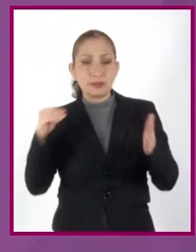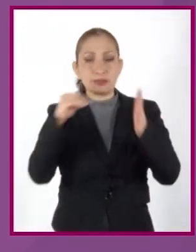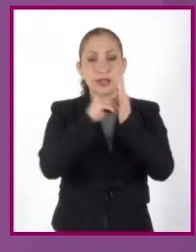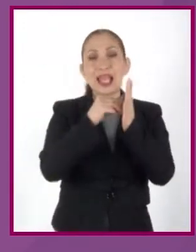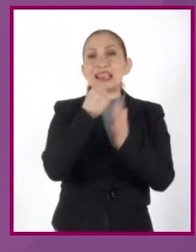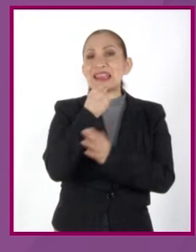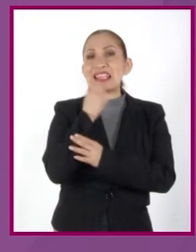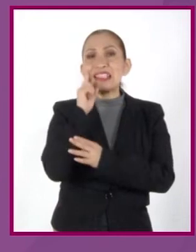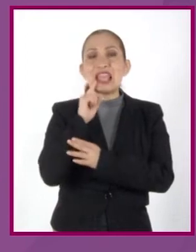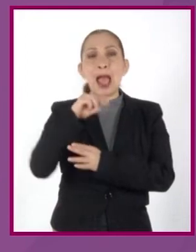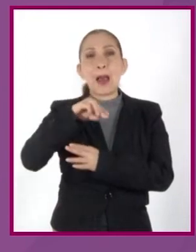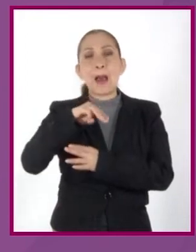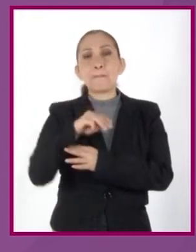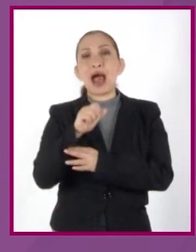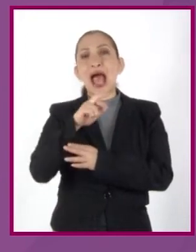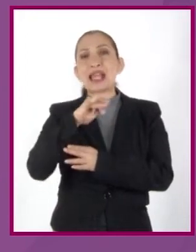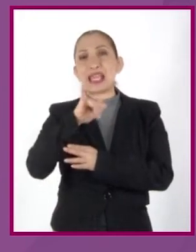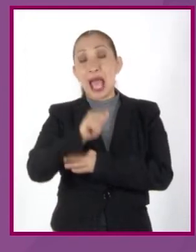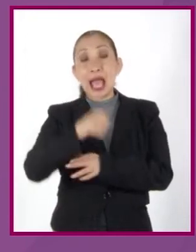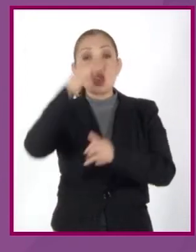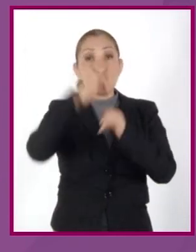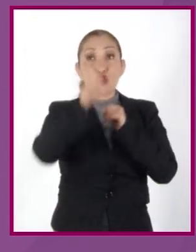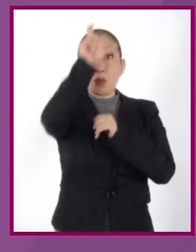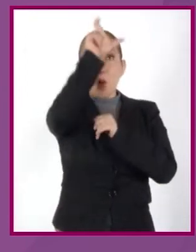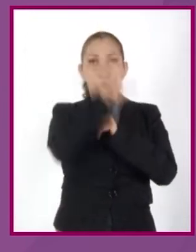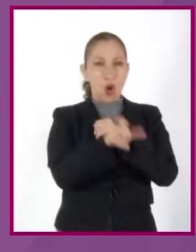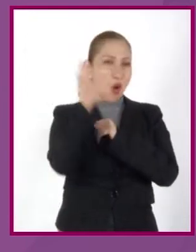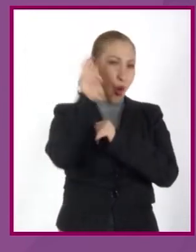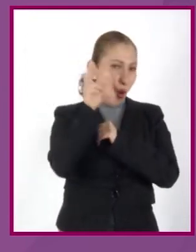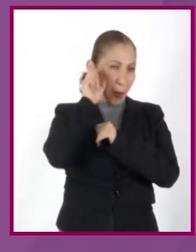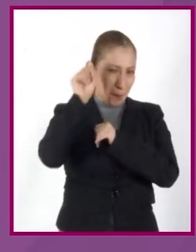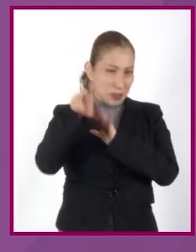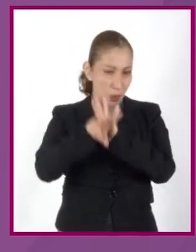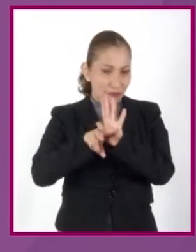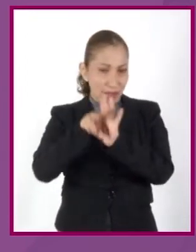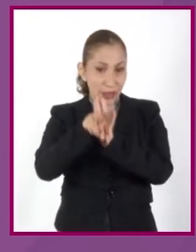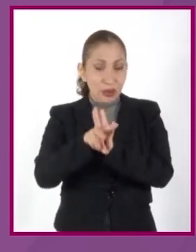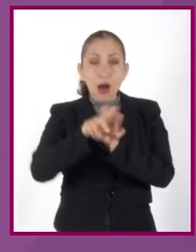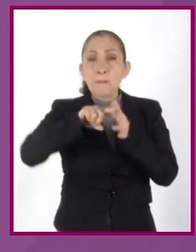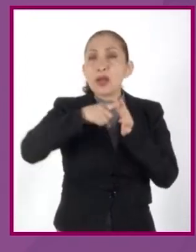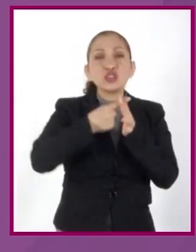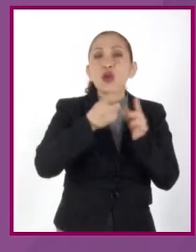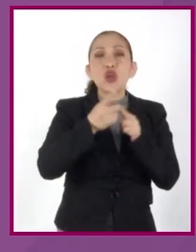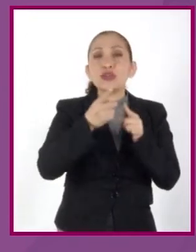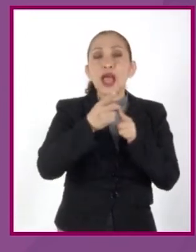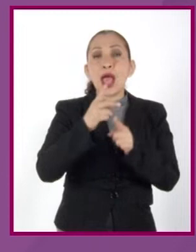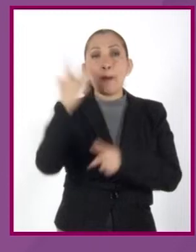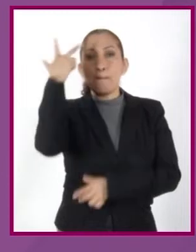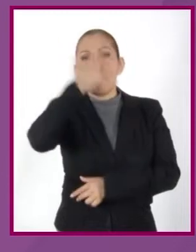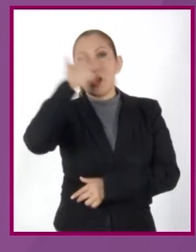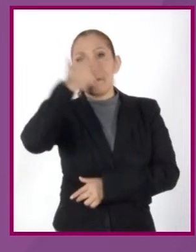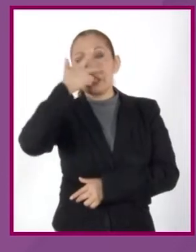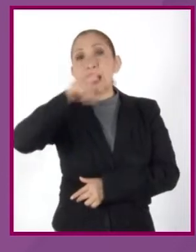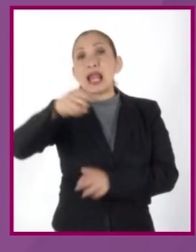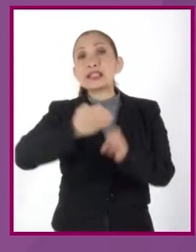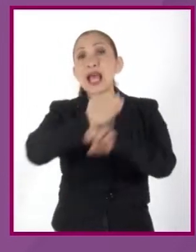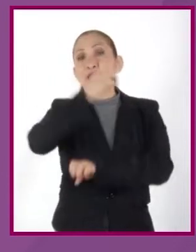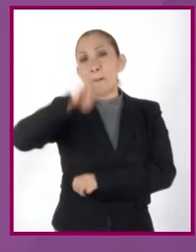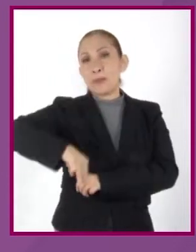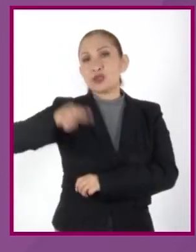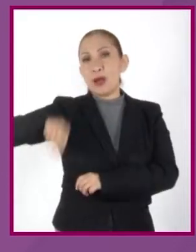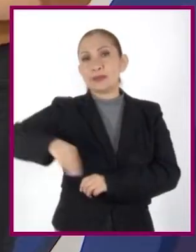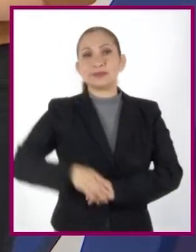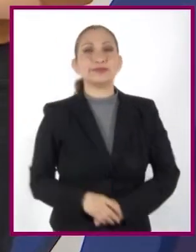a la niña María. Y finalmente, como escuchamos en el video, su origen es Purépecha, del estado de